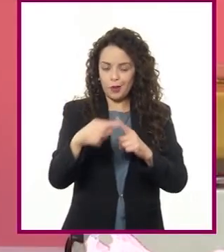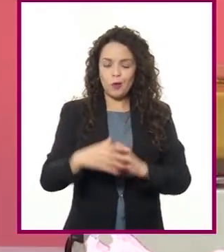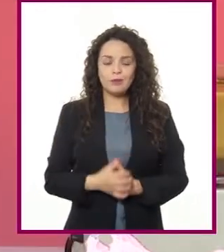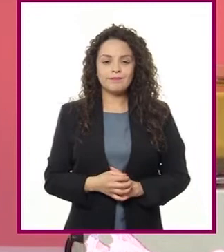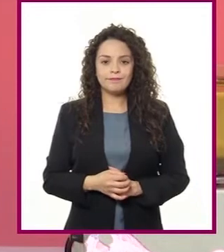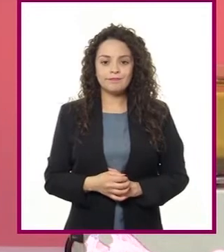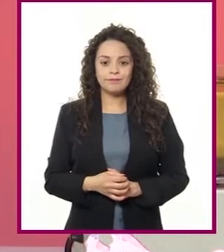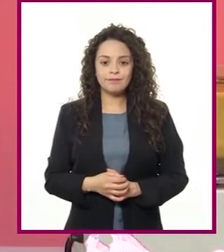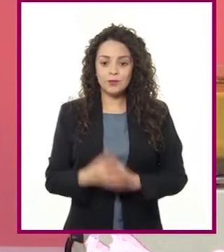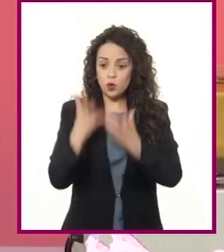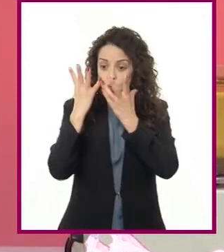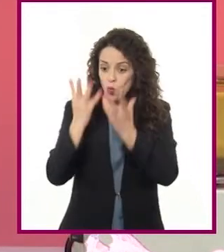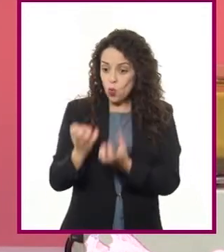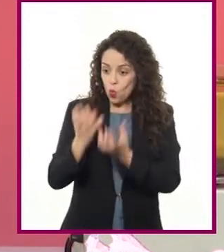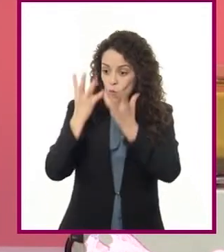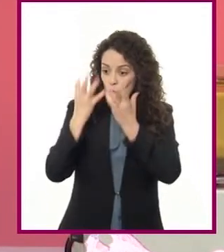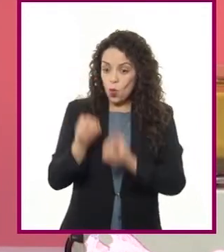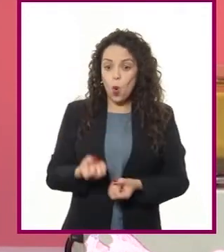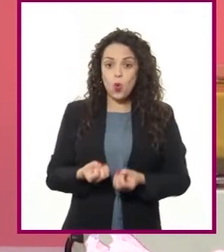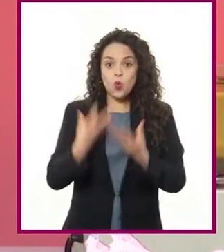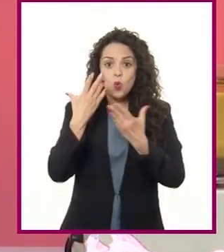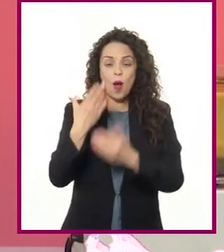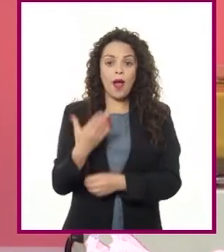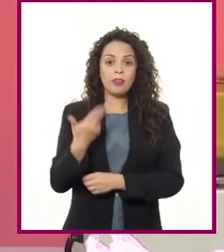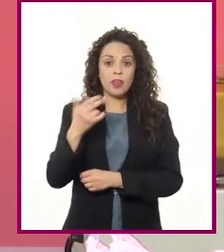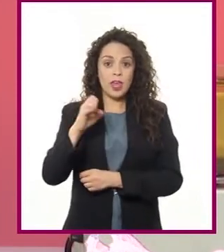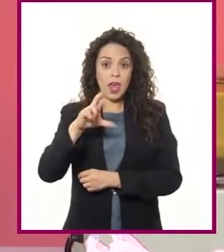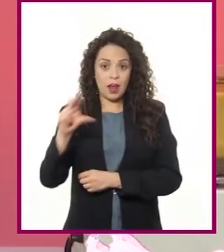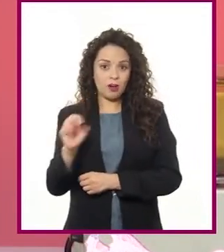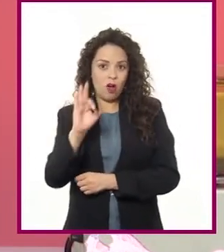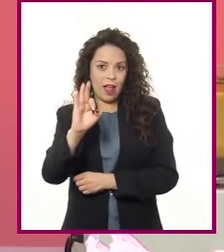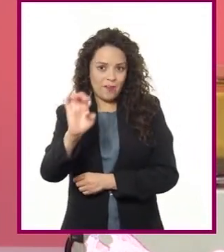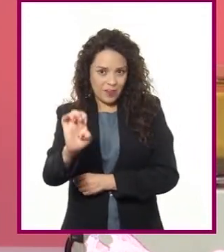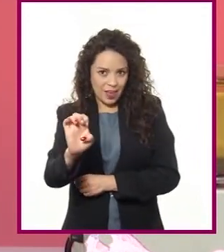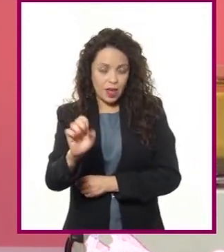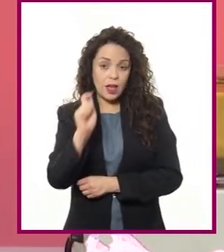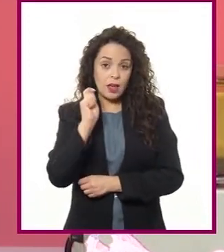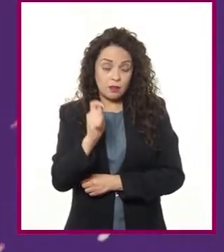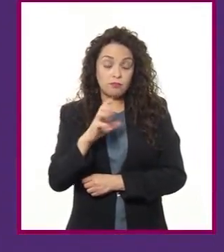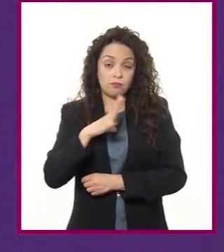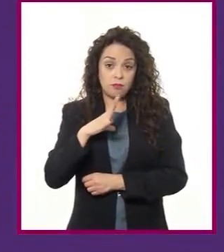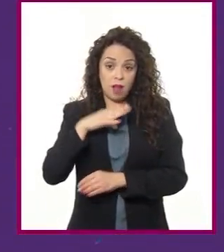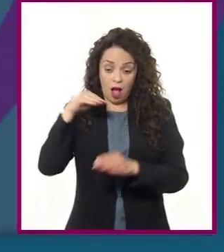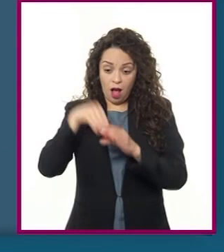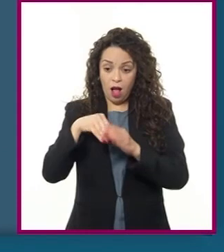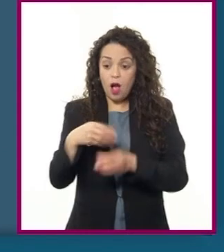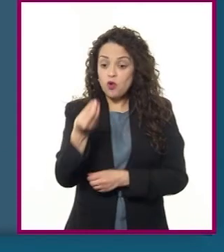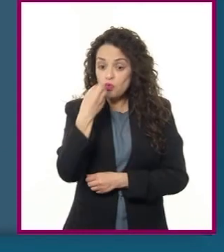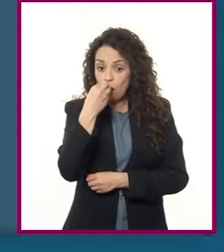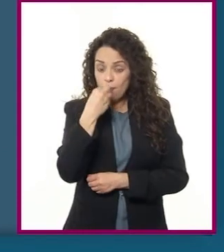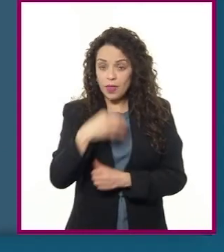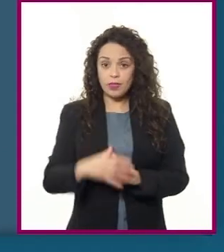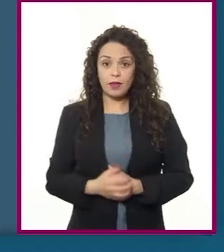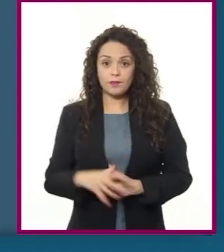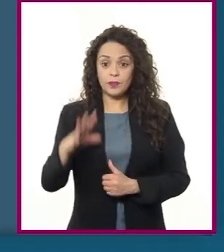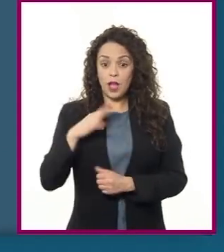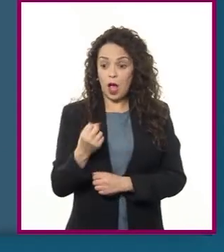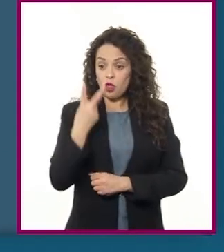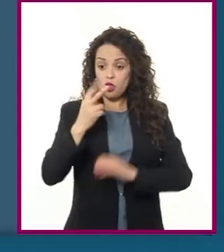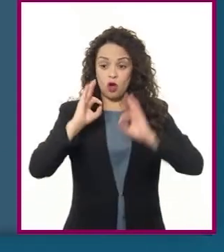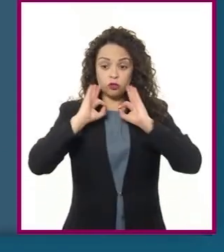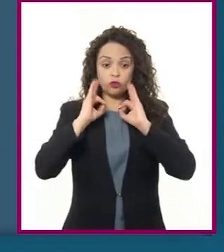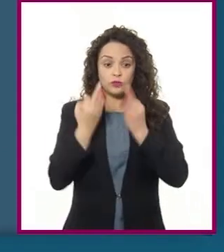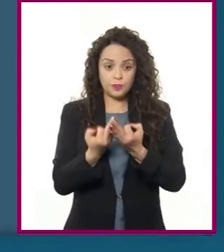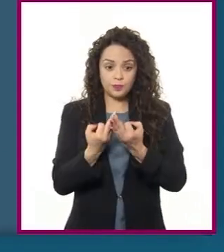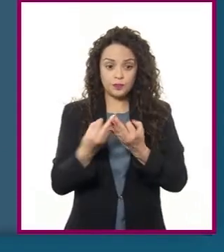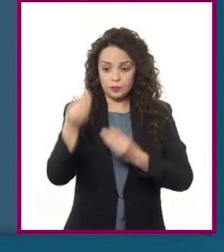La absorción de la cantidad de hierro ingerida es limitada por el tipo de hierro que compone el alimento. Existen dos formas de hierro